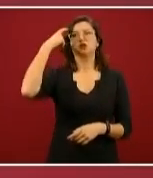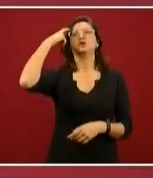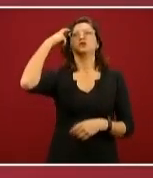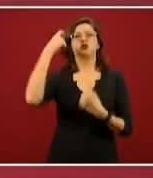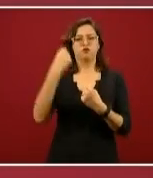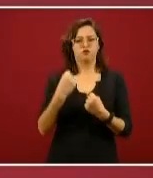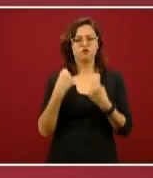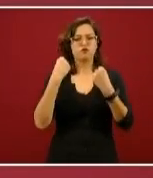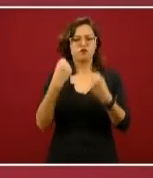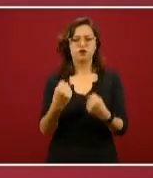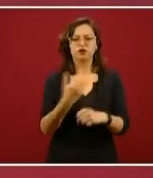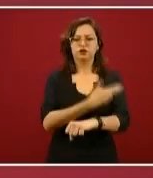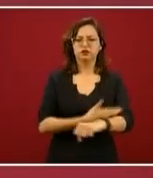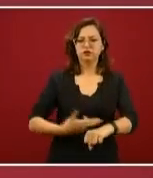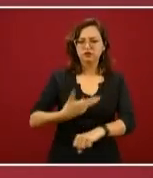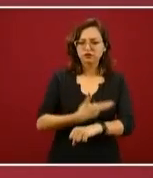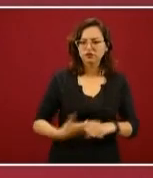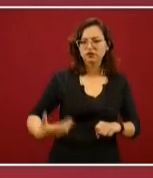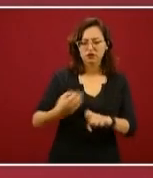organizado,